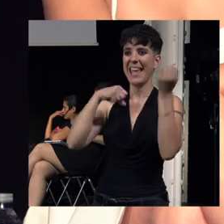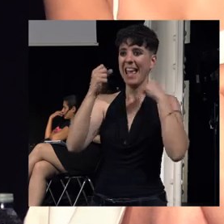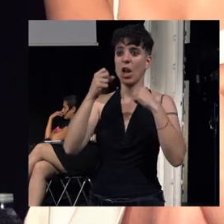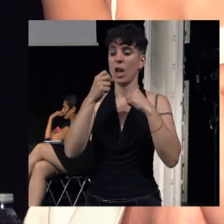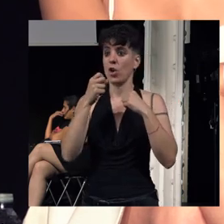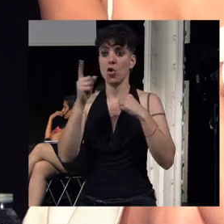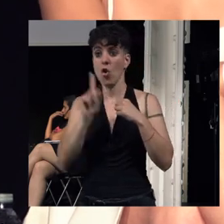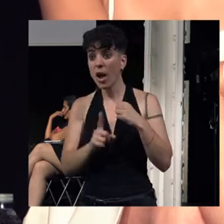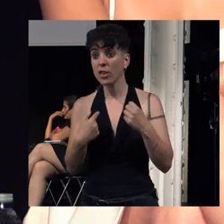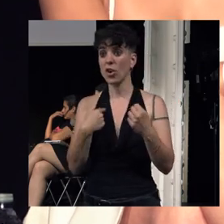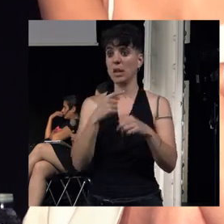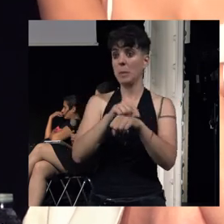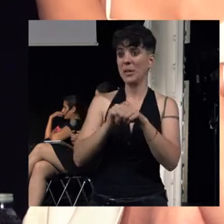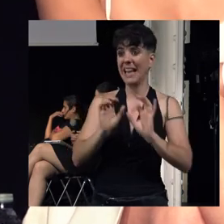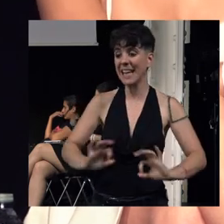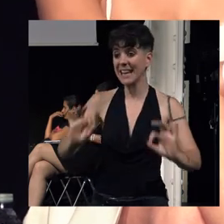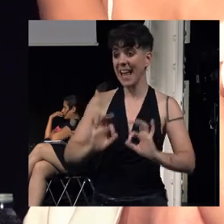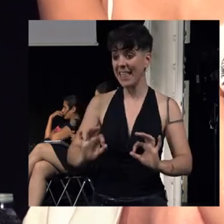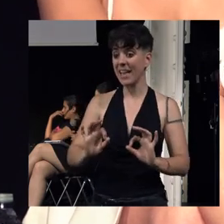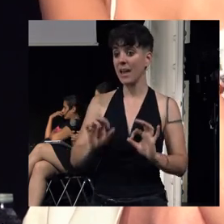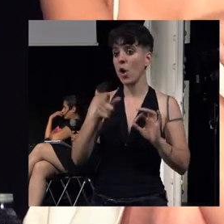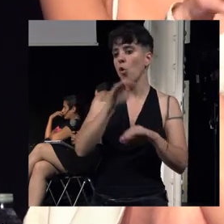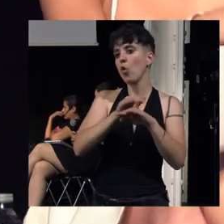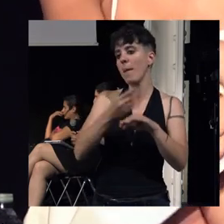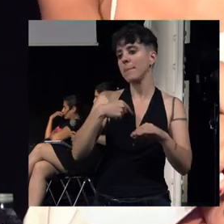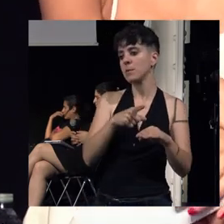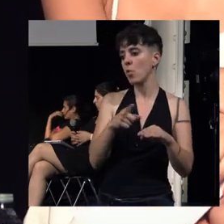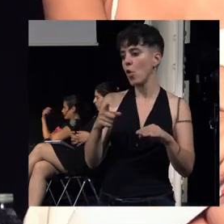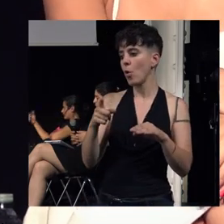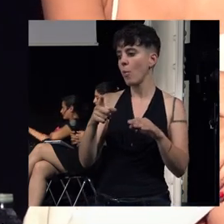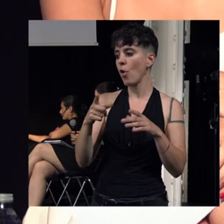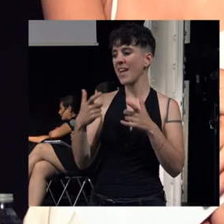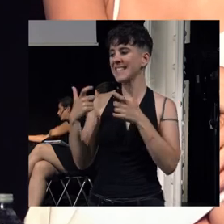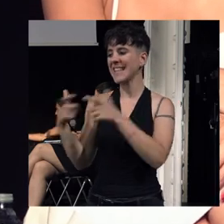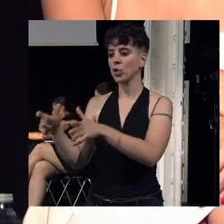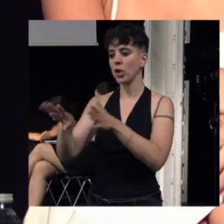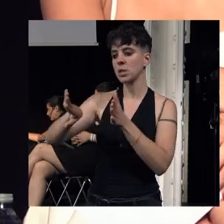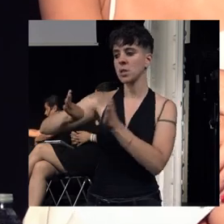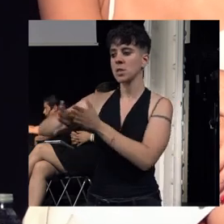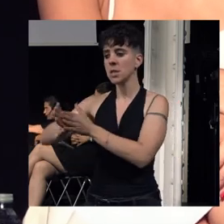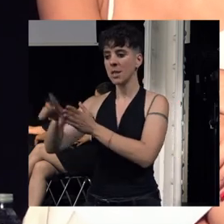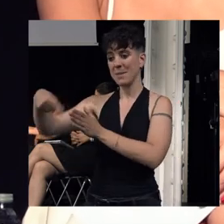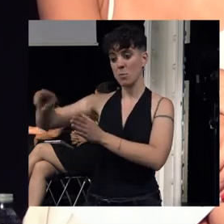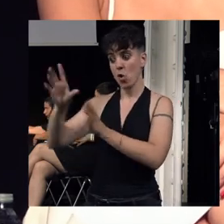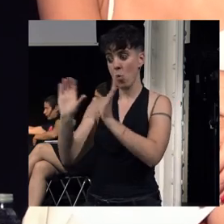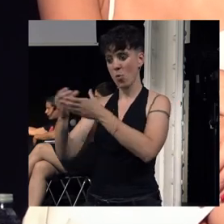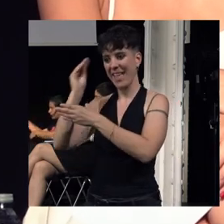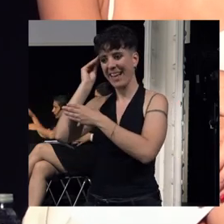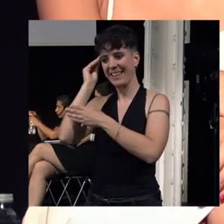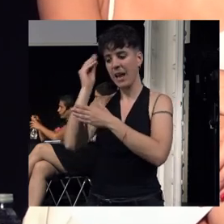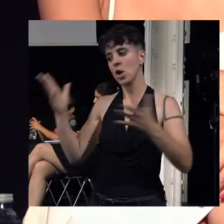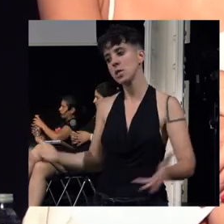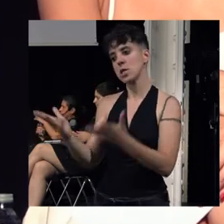política, lo que ocurre es que se empodera a los sectores más conservadores y reaccionarios que tenemos en el pueblo gitano. Con lo cual, por